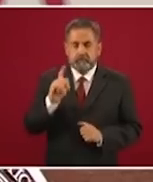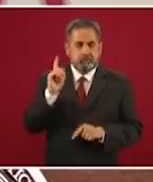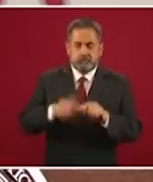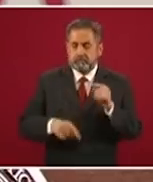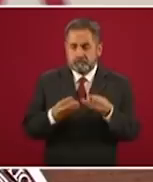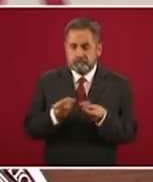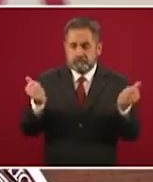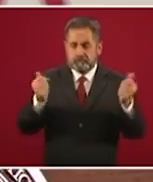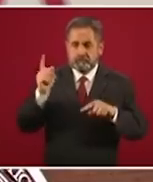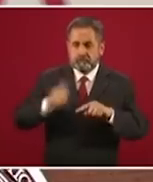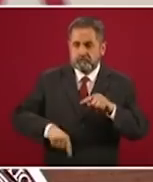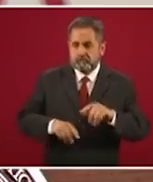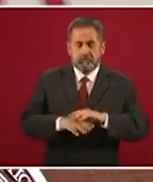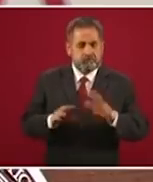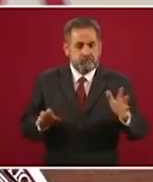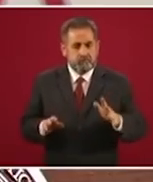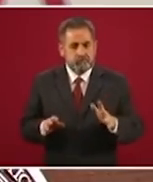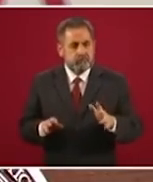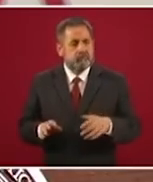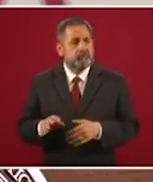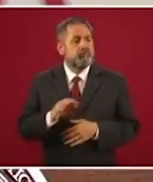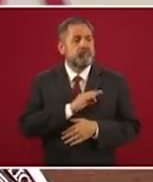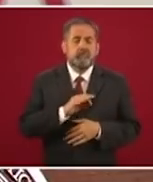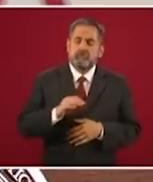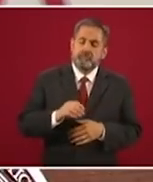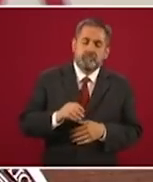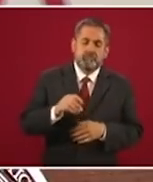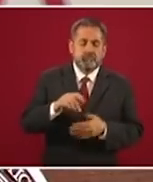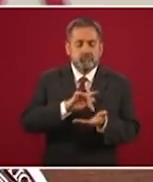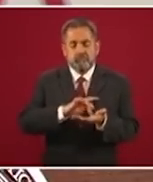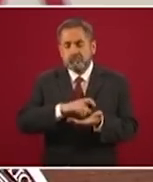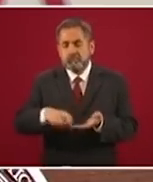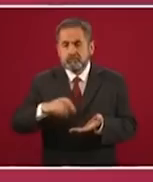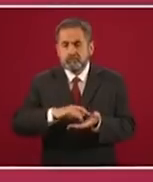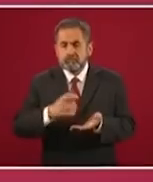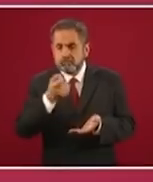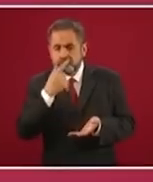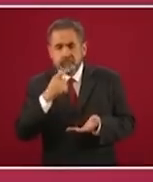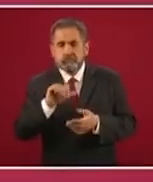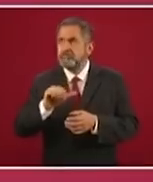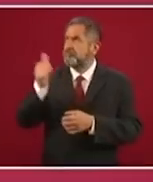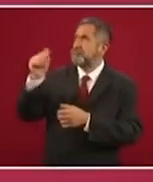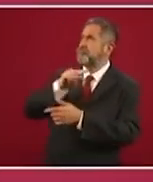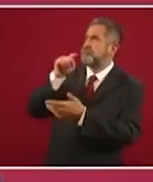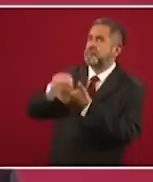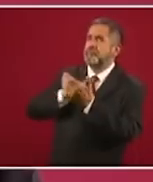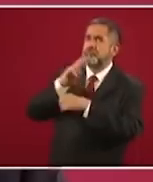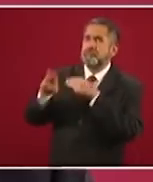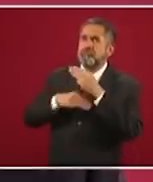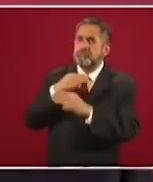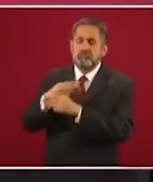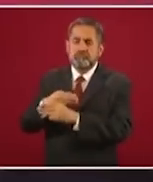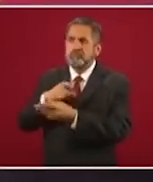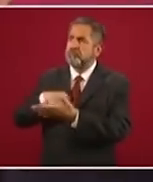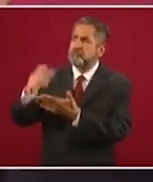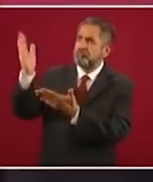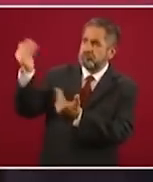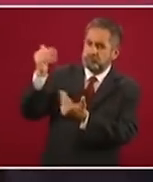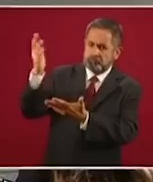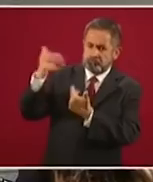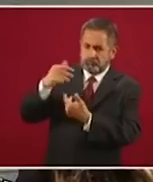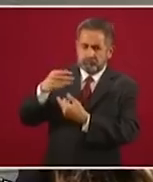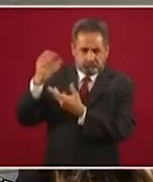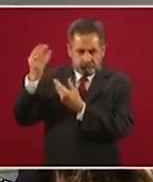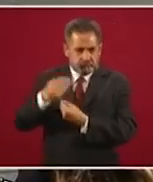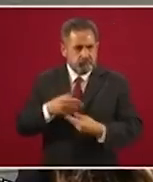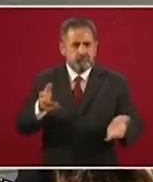desapareció y podemos comprar los medicamentos en cualquier parte del mundo, a cualquier laboratorio.